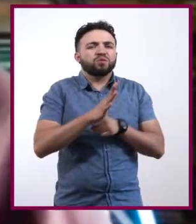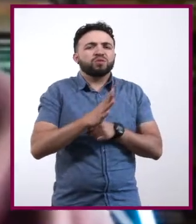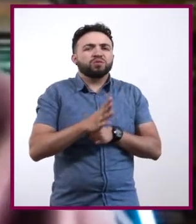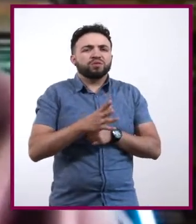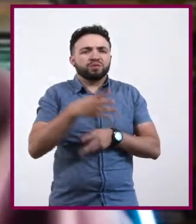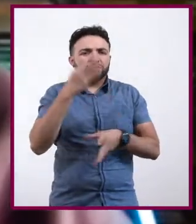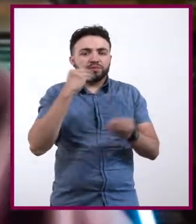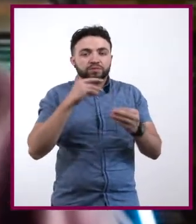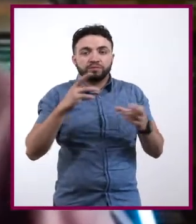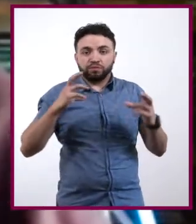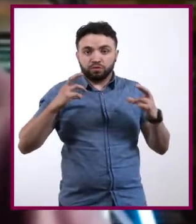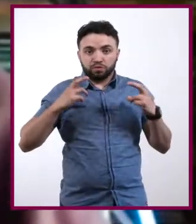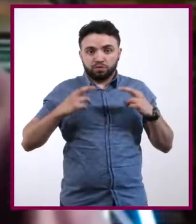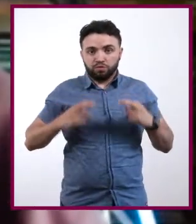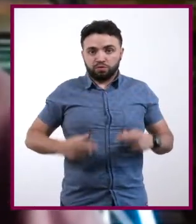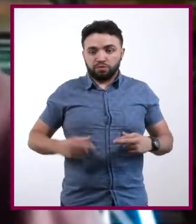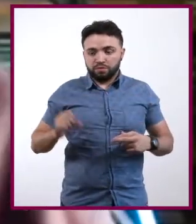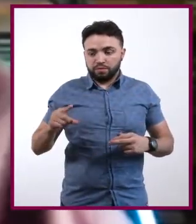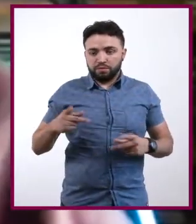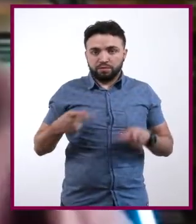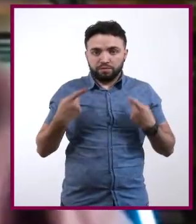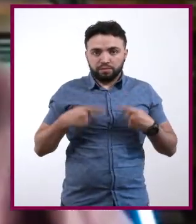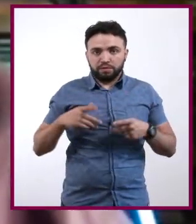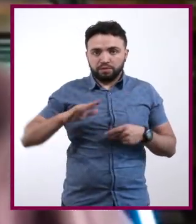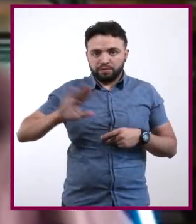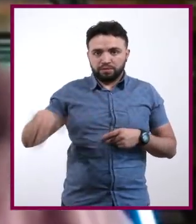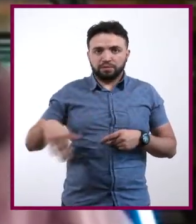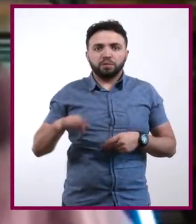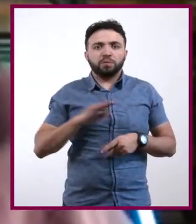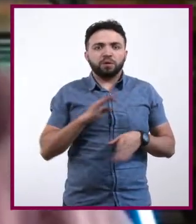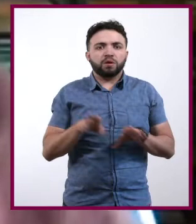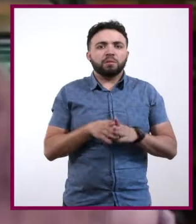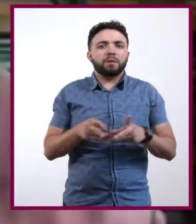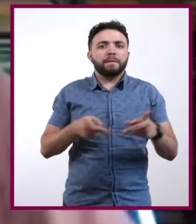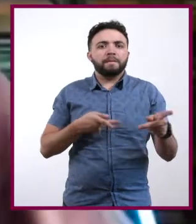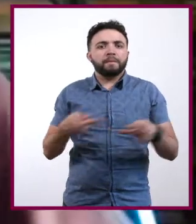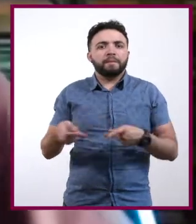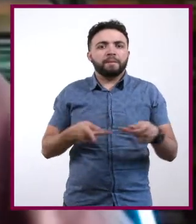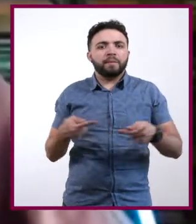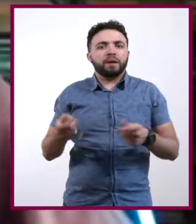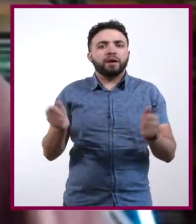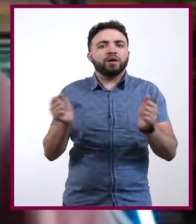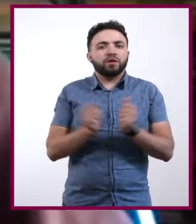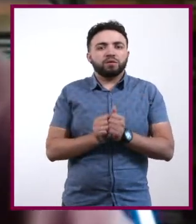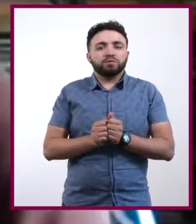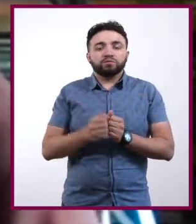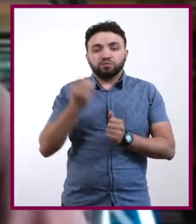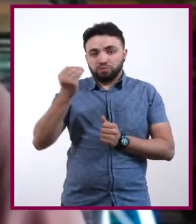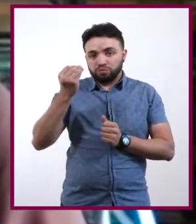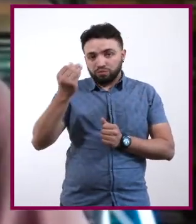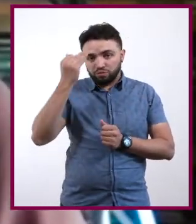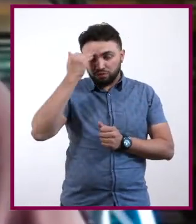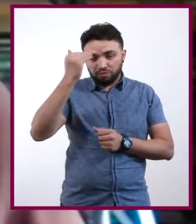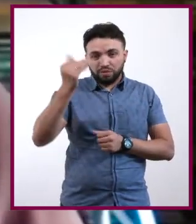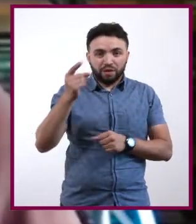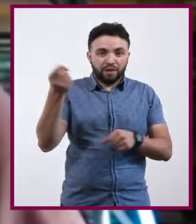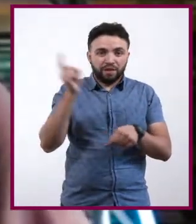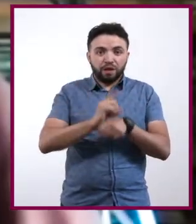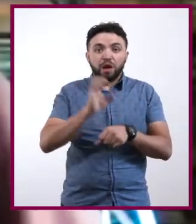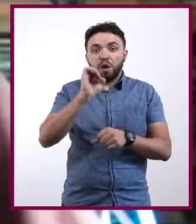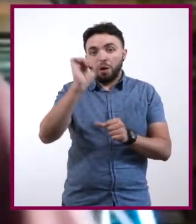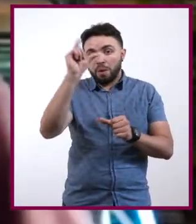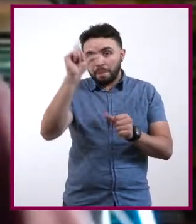Los cuerpos de los fallecidos se podían preparar con varios días o incluso